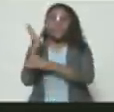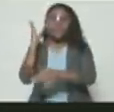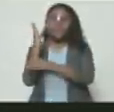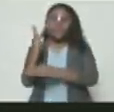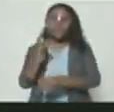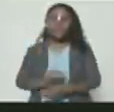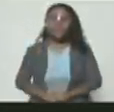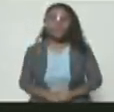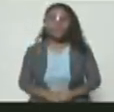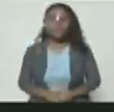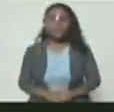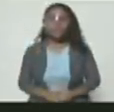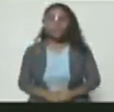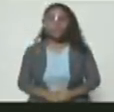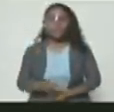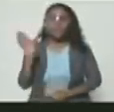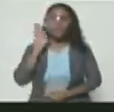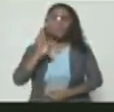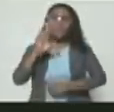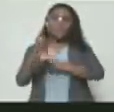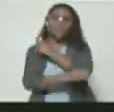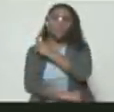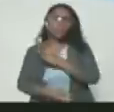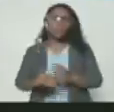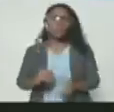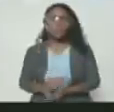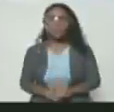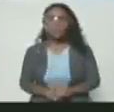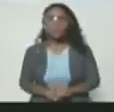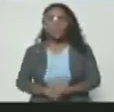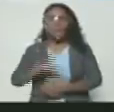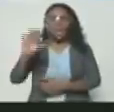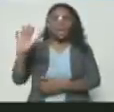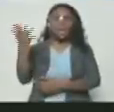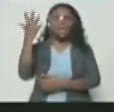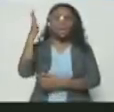sancionadas ilícitamente. Es el quinto país,